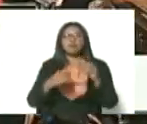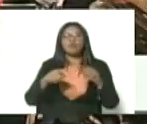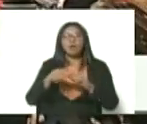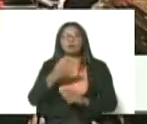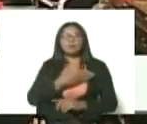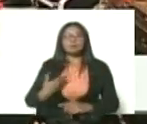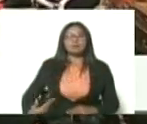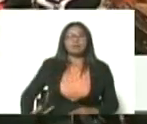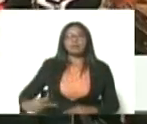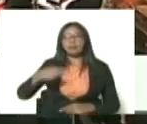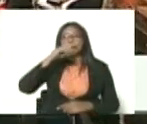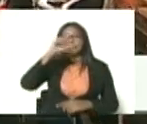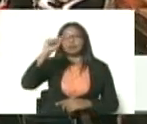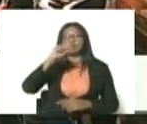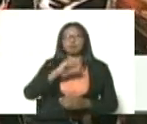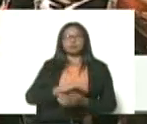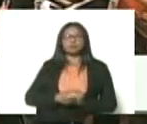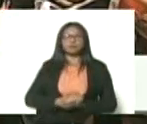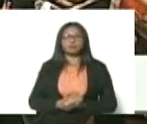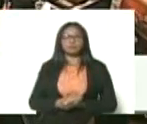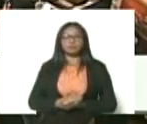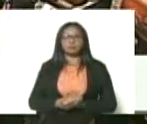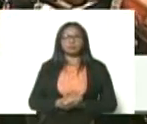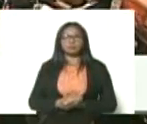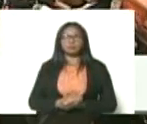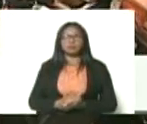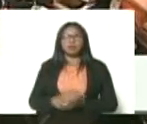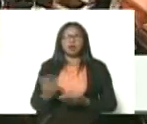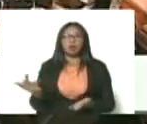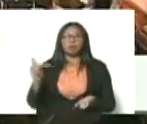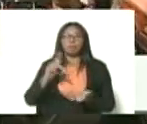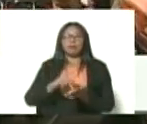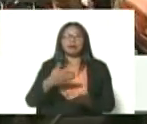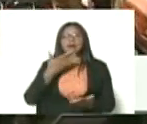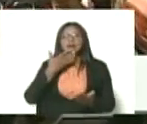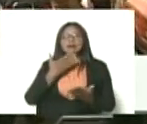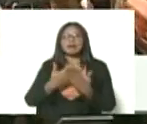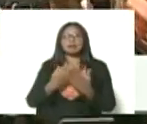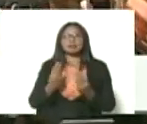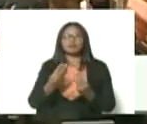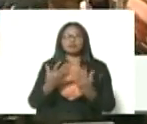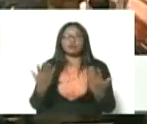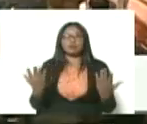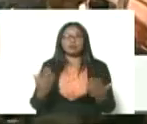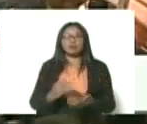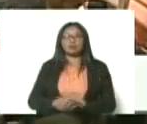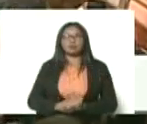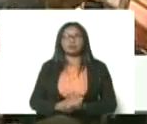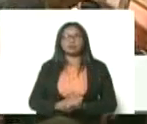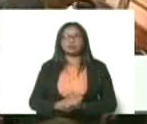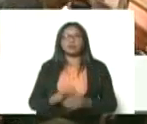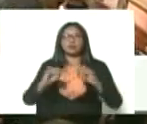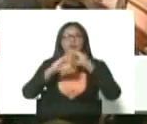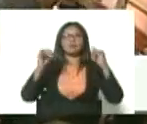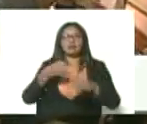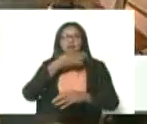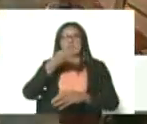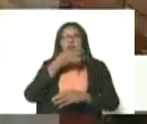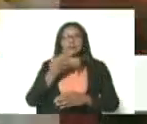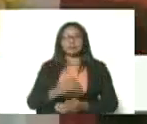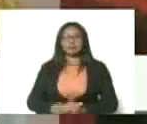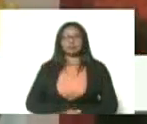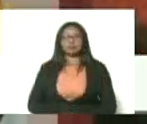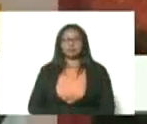Estado venezolano Nicolás Maduro Moros. A los asistentes, por su atención, muchísimas gracias. Pasen una feliz tarde.